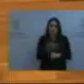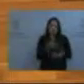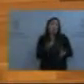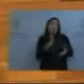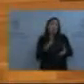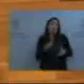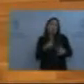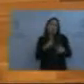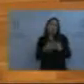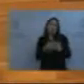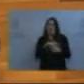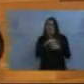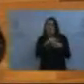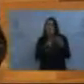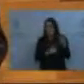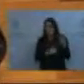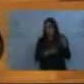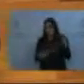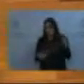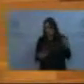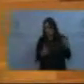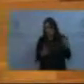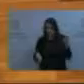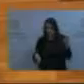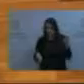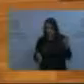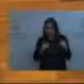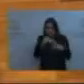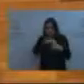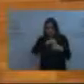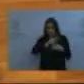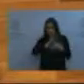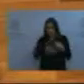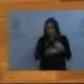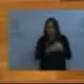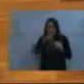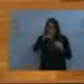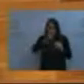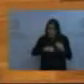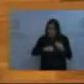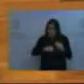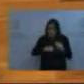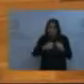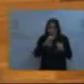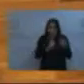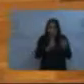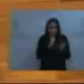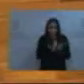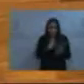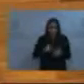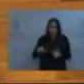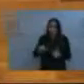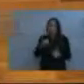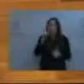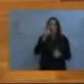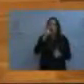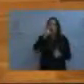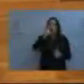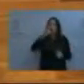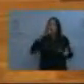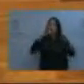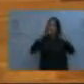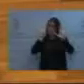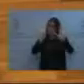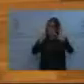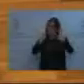básicamente los 3 puntos que contenía la moción que se aprobó, lo vuelvo a repetir, en junio de